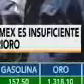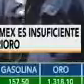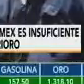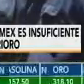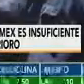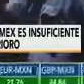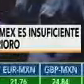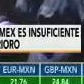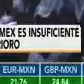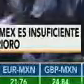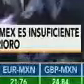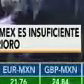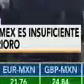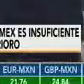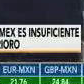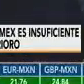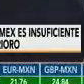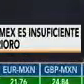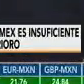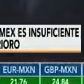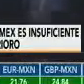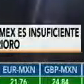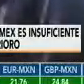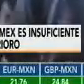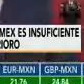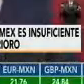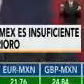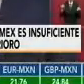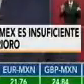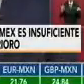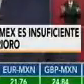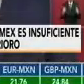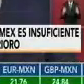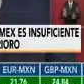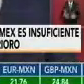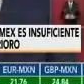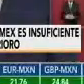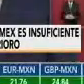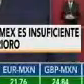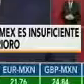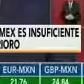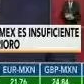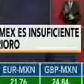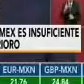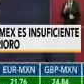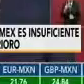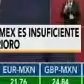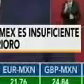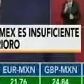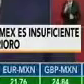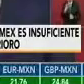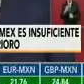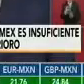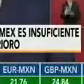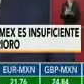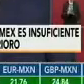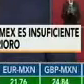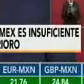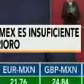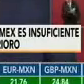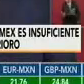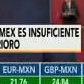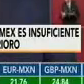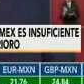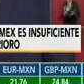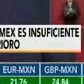petroleras. Agregó que pese a la reducción de la carga fiscal, es improbable que mejore el perfil crediticio de la empresa. El pasado 29 de enero,